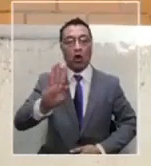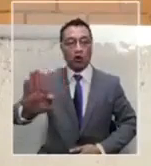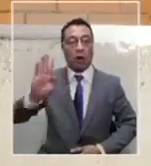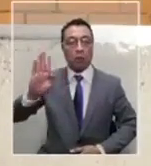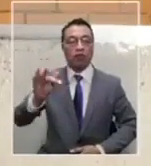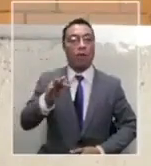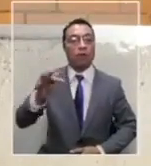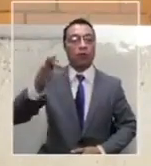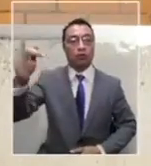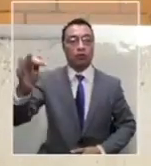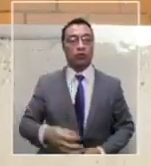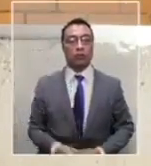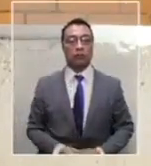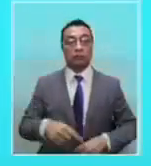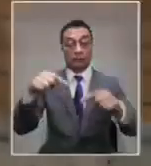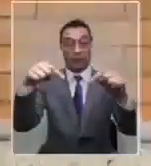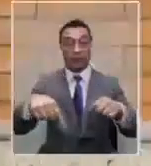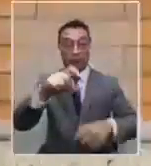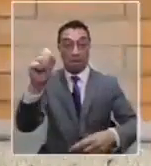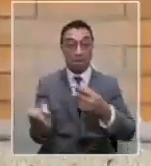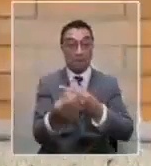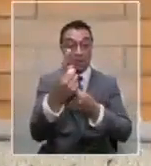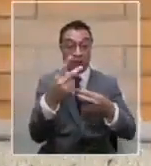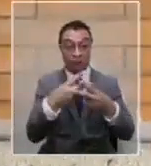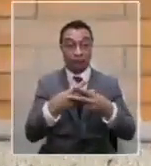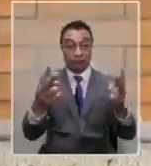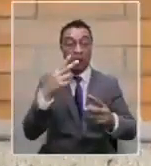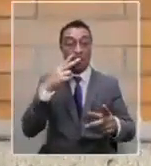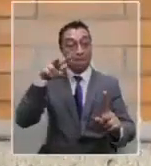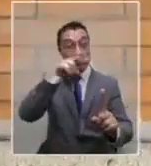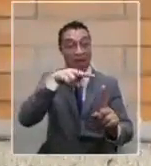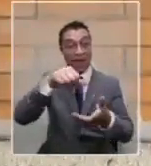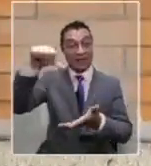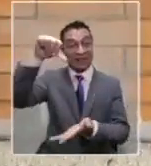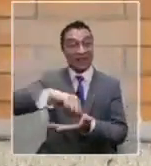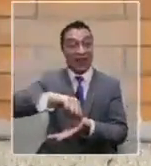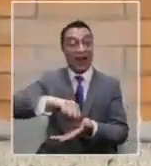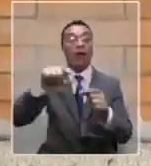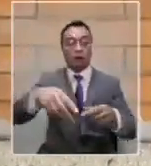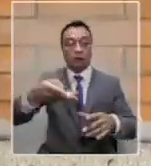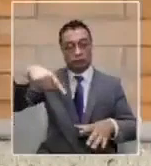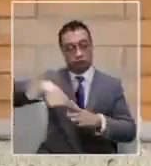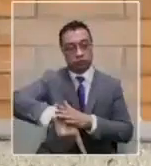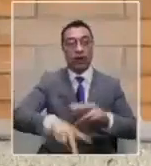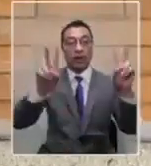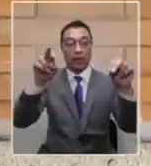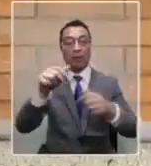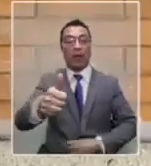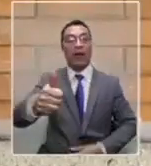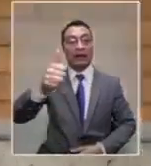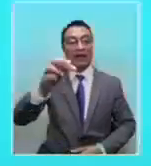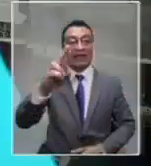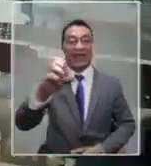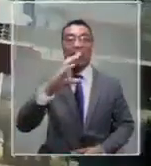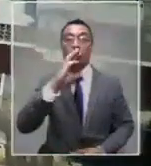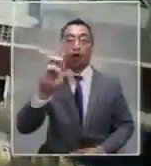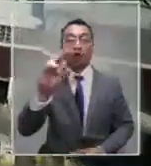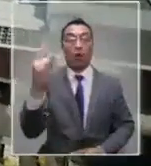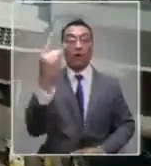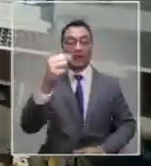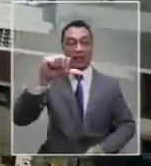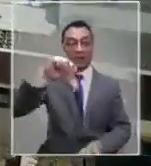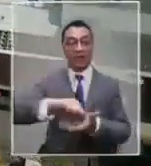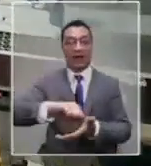avanzar en el compromiso del futuro. En este primer capítulo de Mirada Central profundizaremos acerca de este tema con el rector